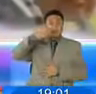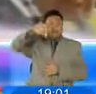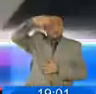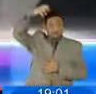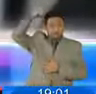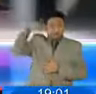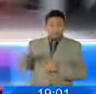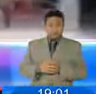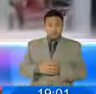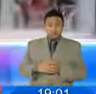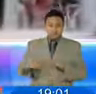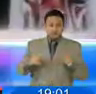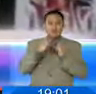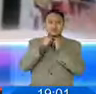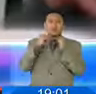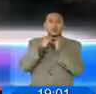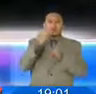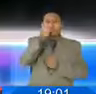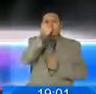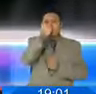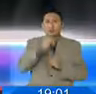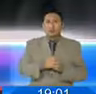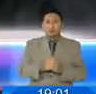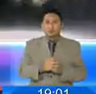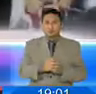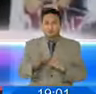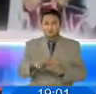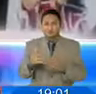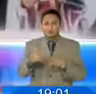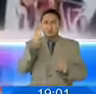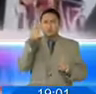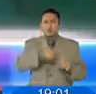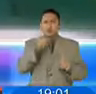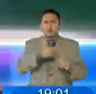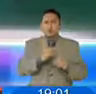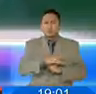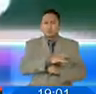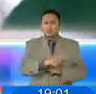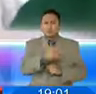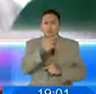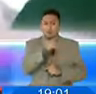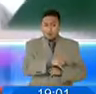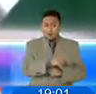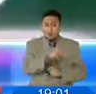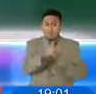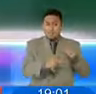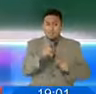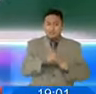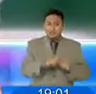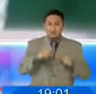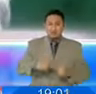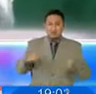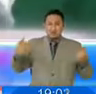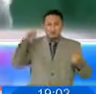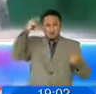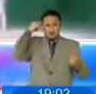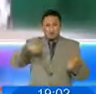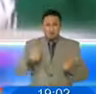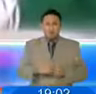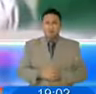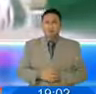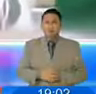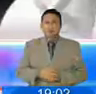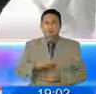detractores como el cura rojo un peyorativo utilizado para señalar como comunistas a los curas que participaban en nobles